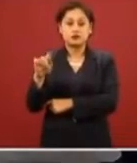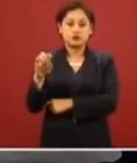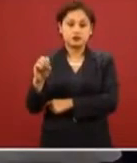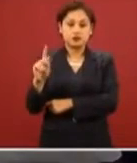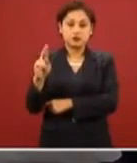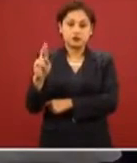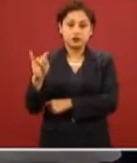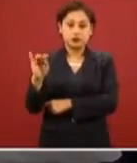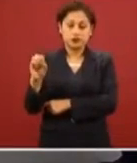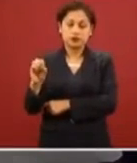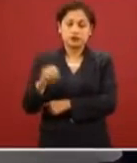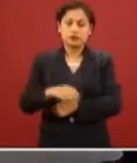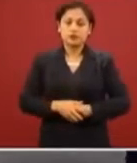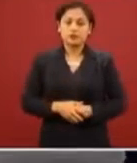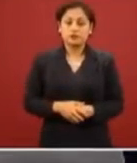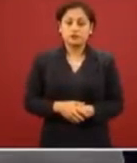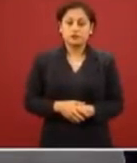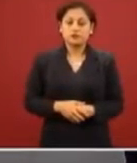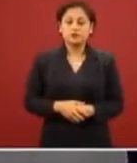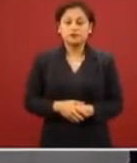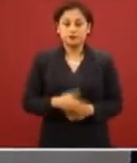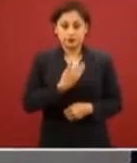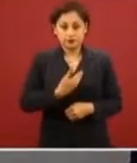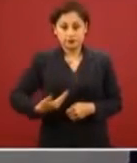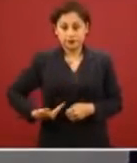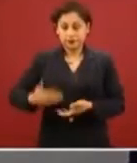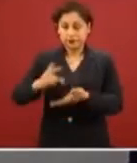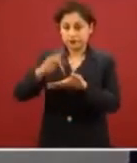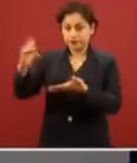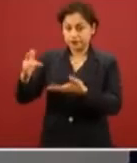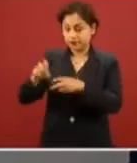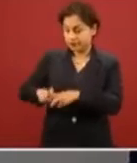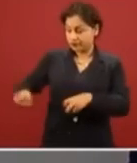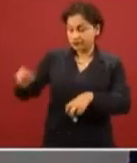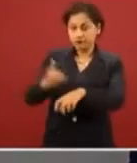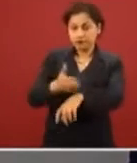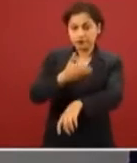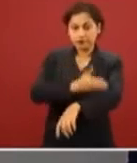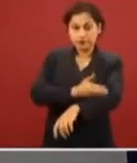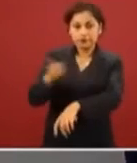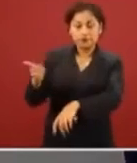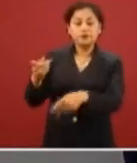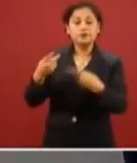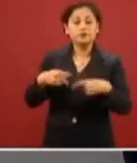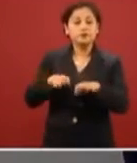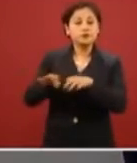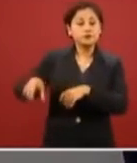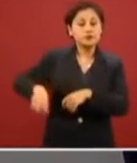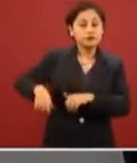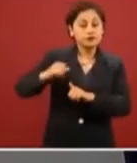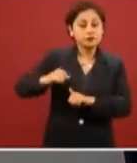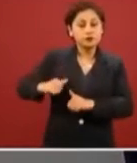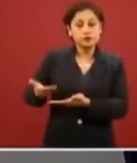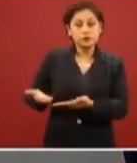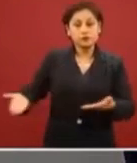Gracias. Gracias, presidente. Compañeros funcionarios del Gobierno Federal, amigos